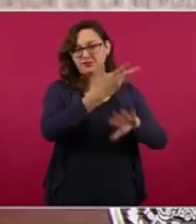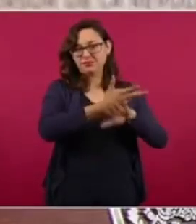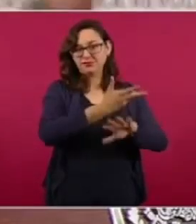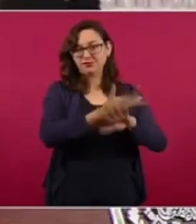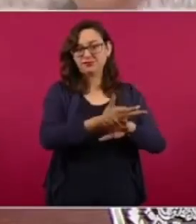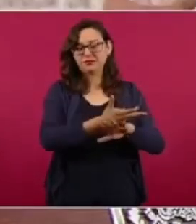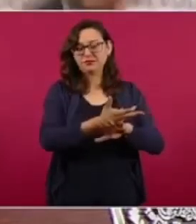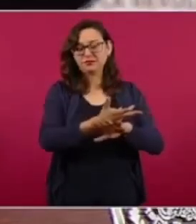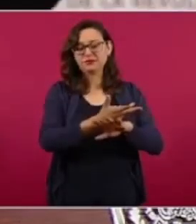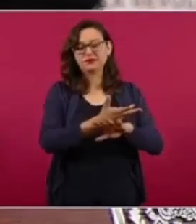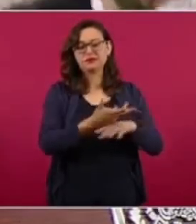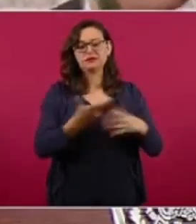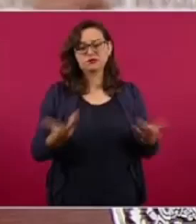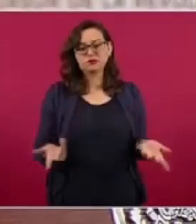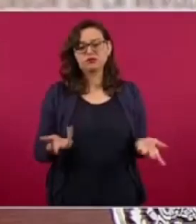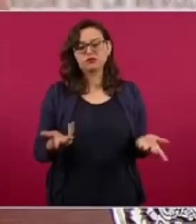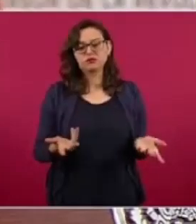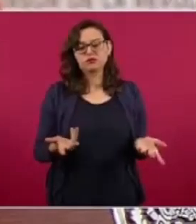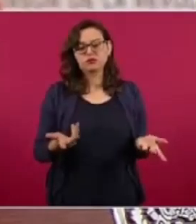la comunidad cubana,